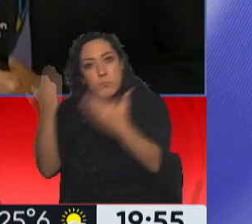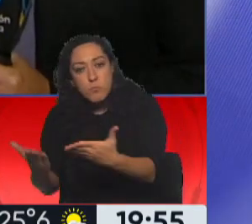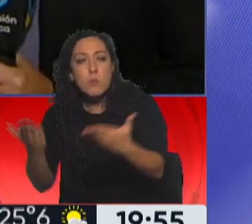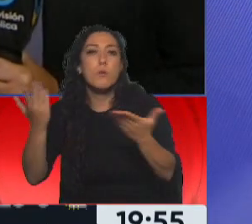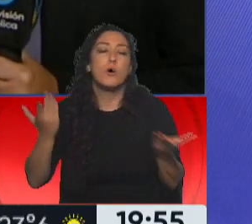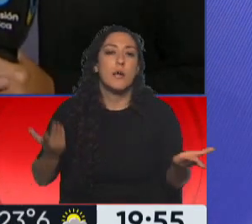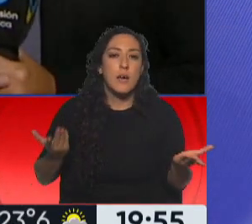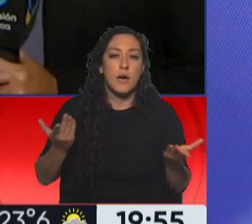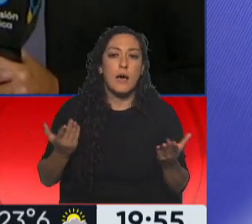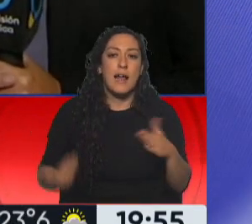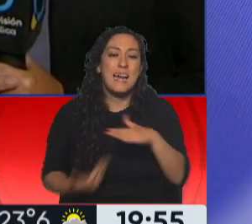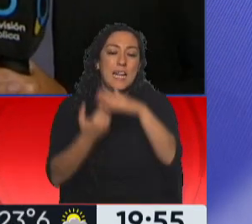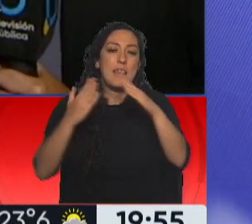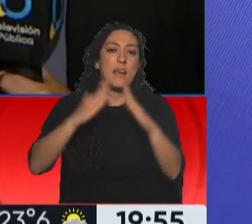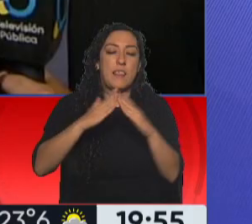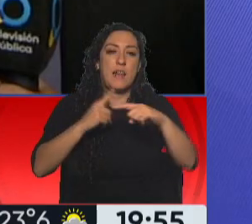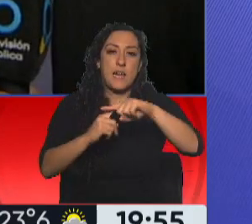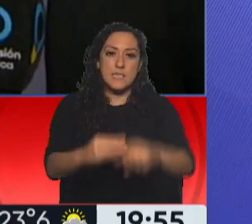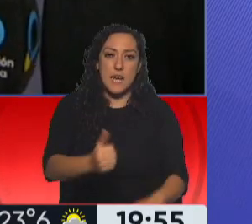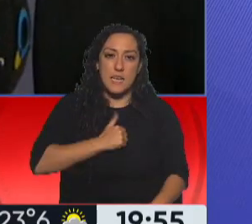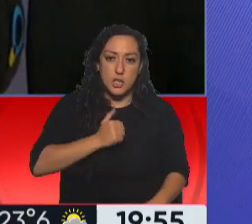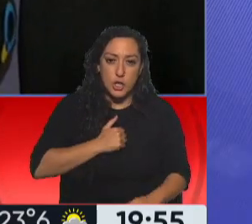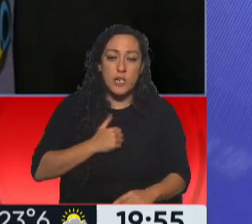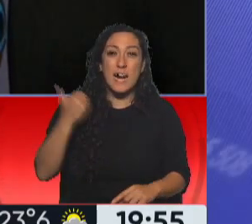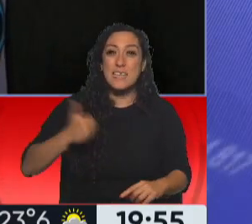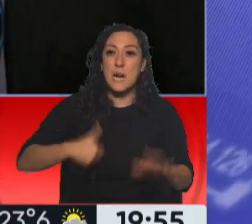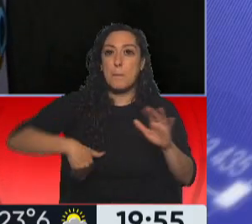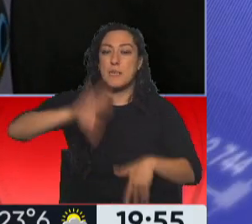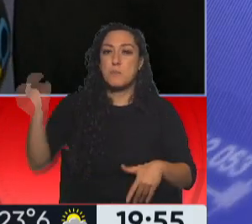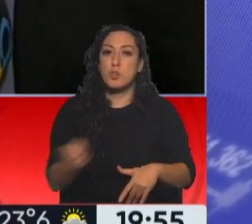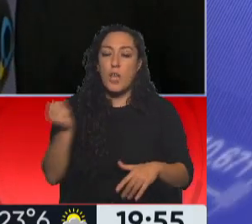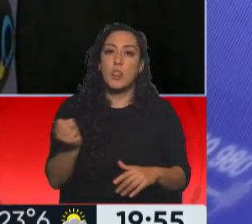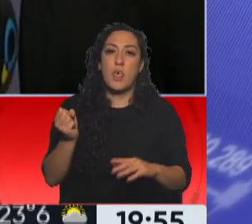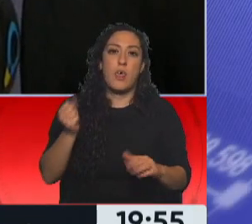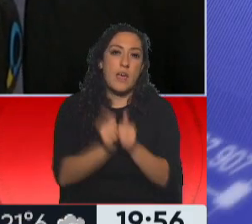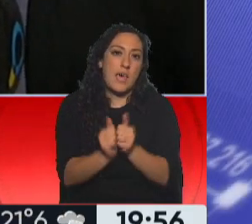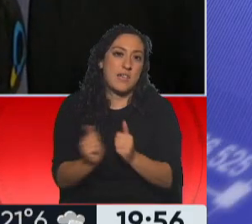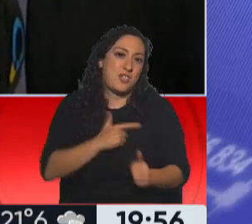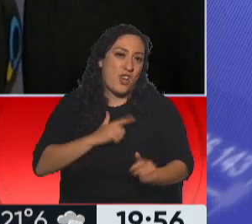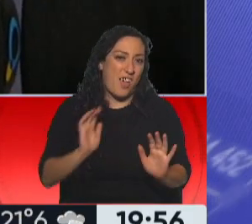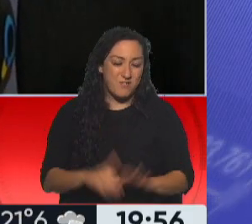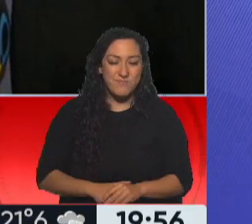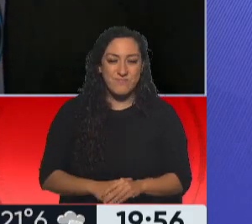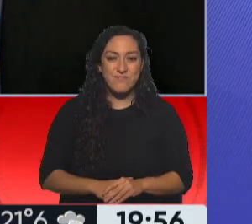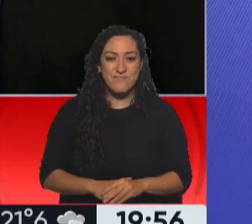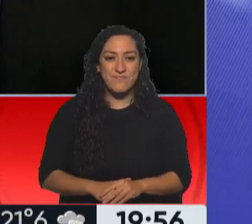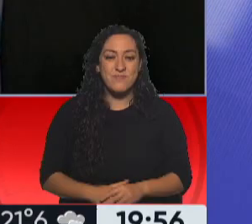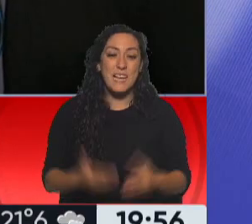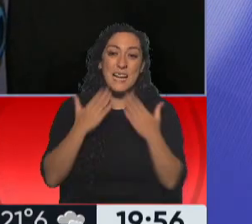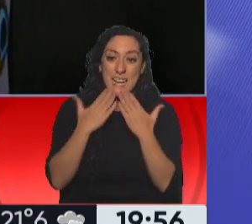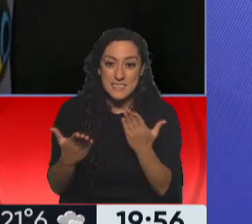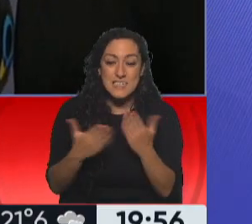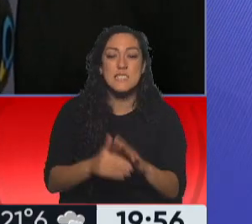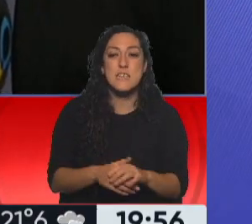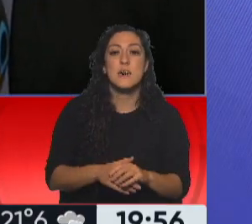homenajear al líder de la Iglesia Católica, quizás al argentino más importante de la historia, ¿no? Sin duda, Gustavo, muchas gracias y por supuesto va a haber